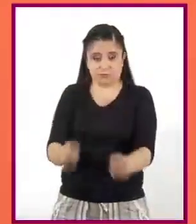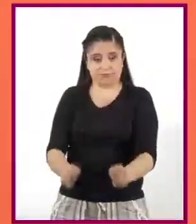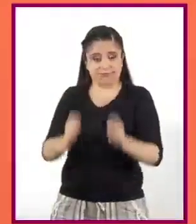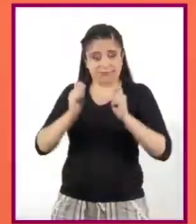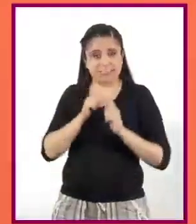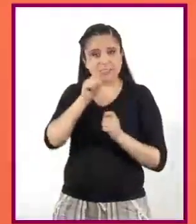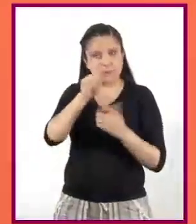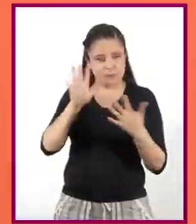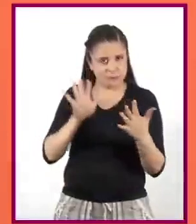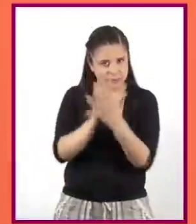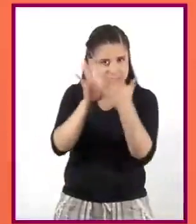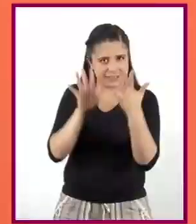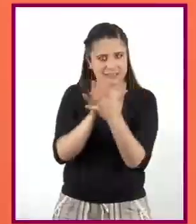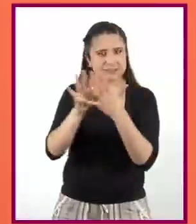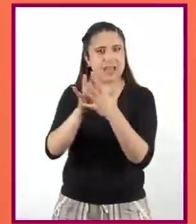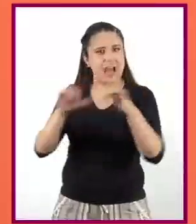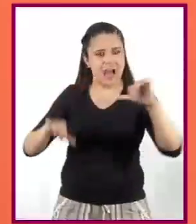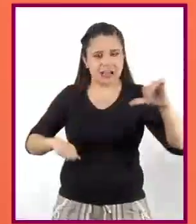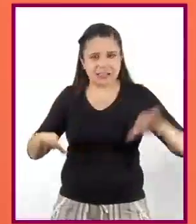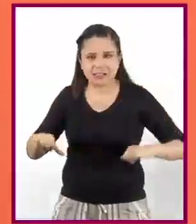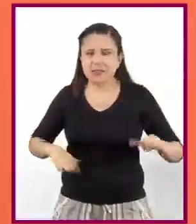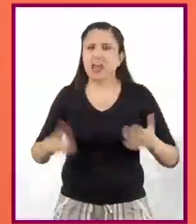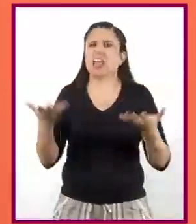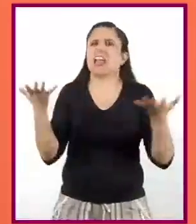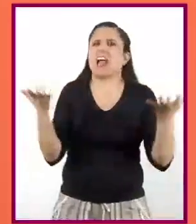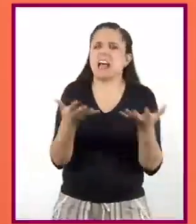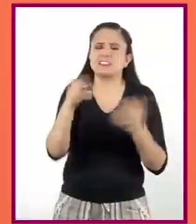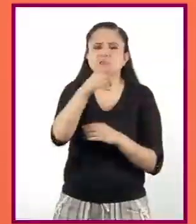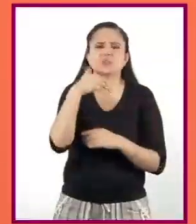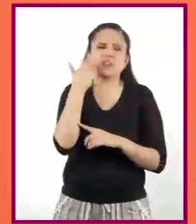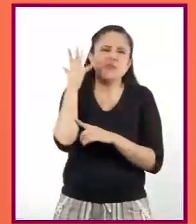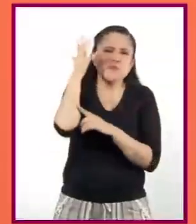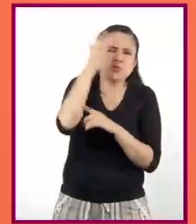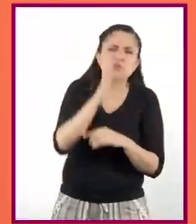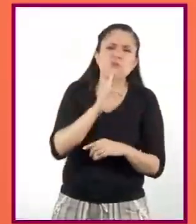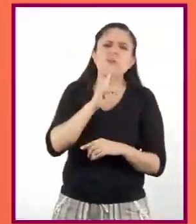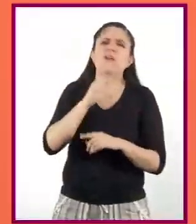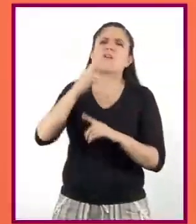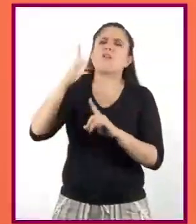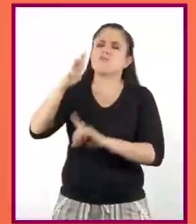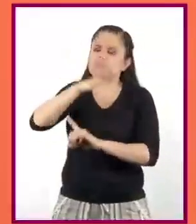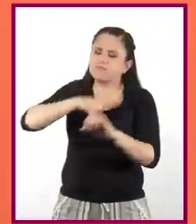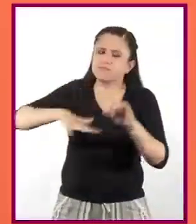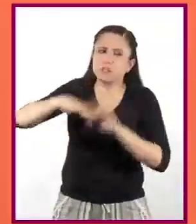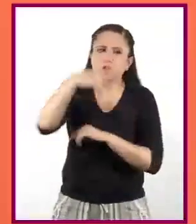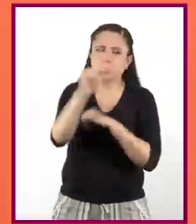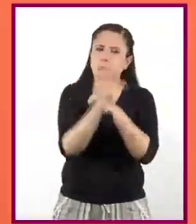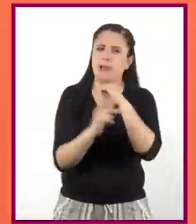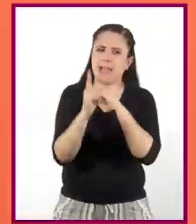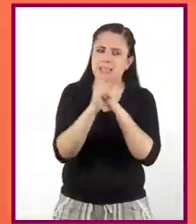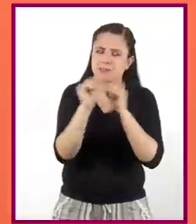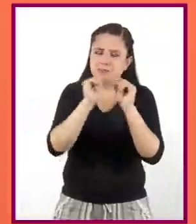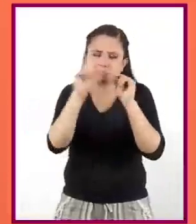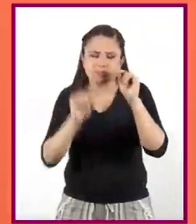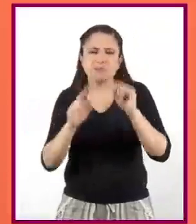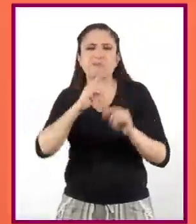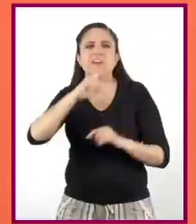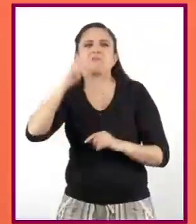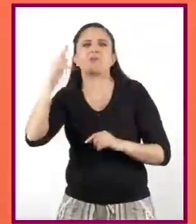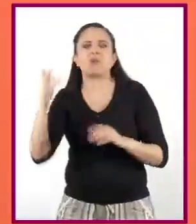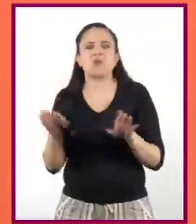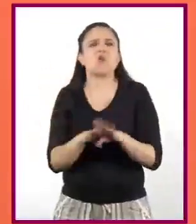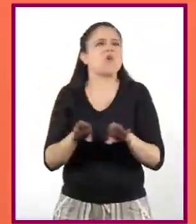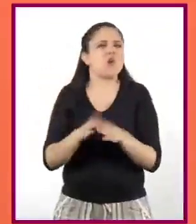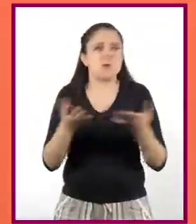en el ejercicio de opinar sobre aquello que quieren que mejore en su entorno, en su país o tan sencillo como